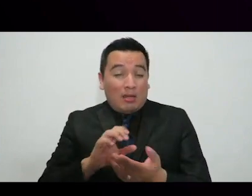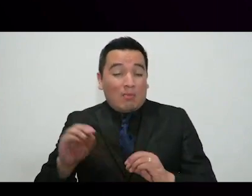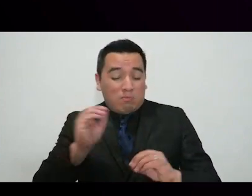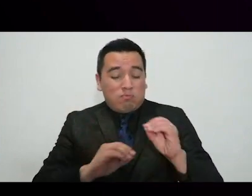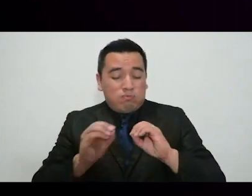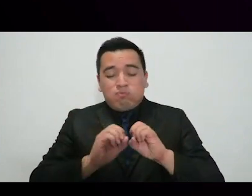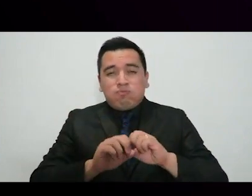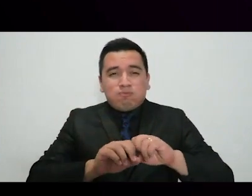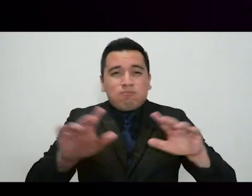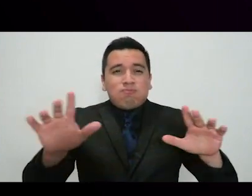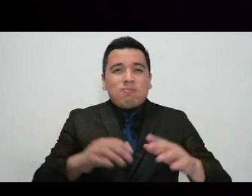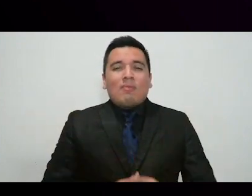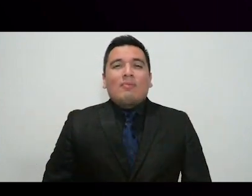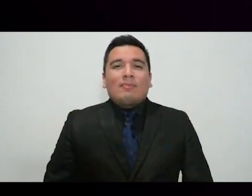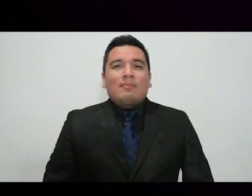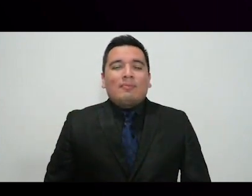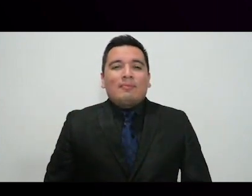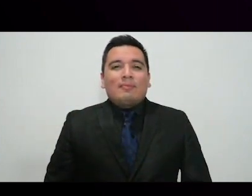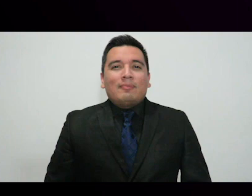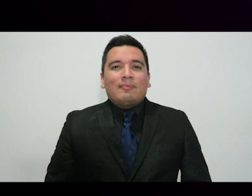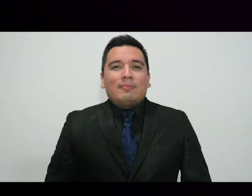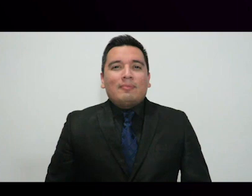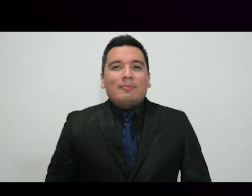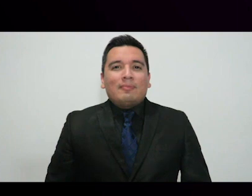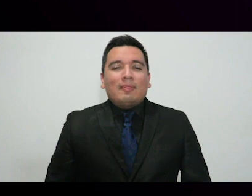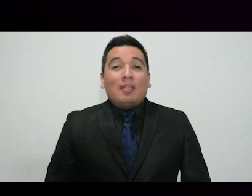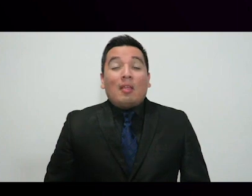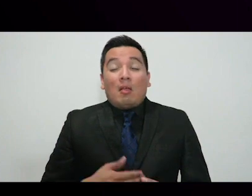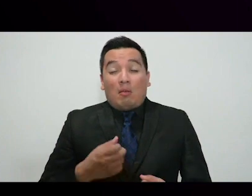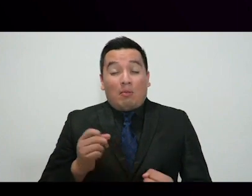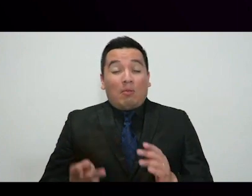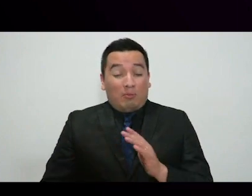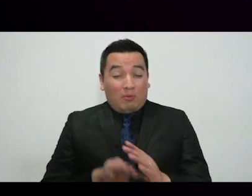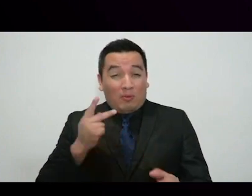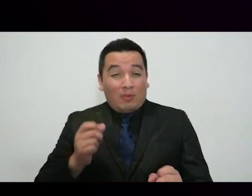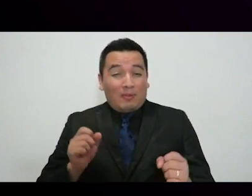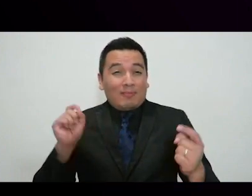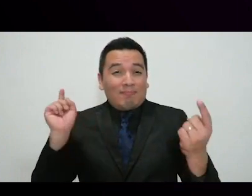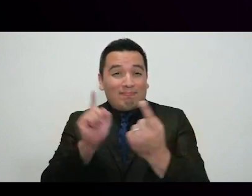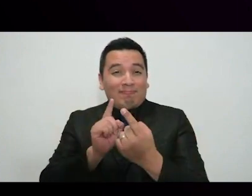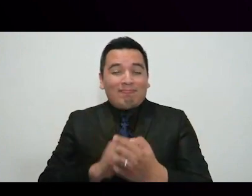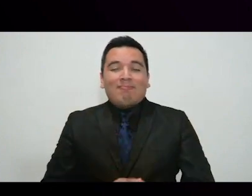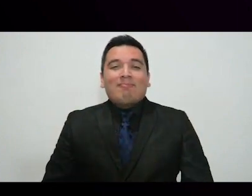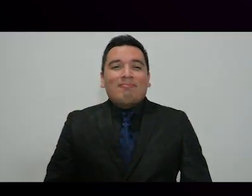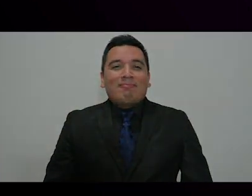por el Instituto Electoral de Coahuila. Nos escuchamos en nuestra próxima emisión.